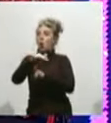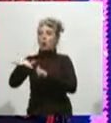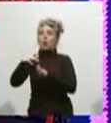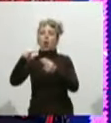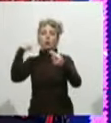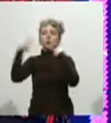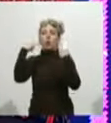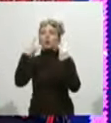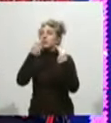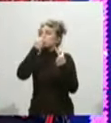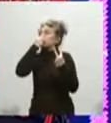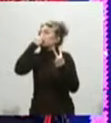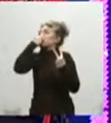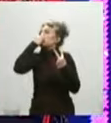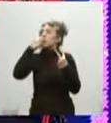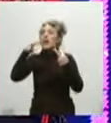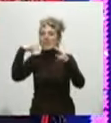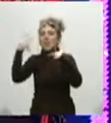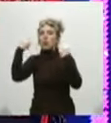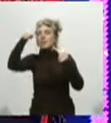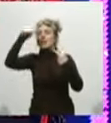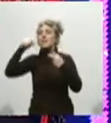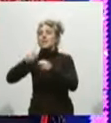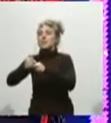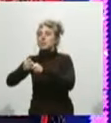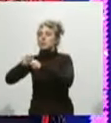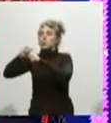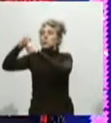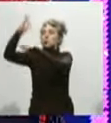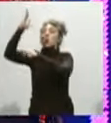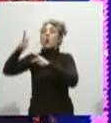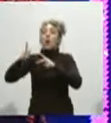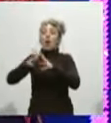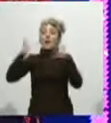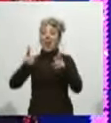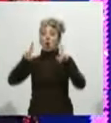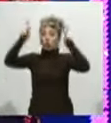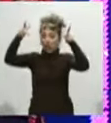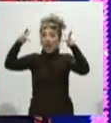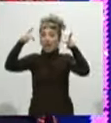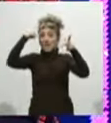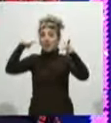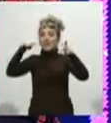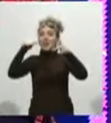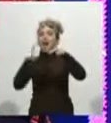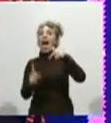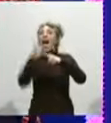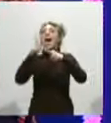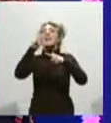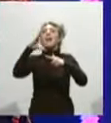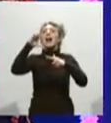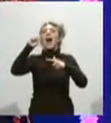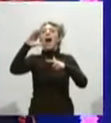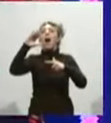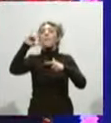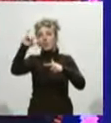en la planta... Bueno, ¿tú conoces el restaurante que está en la planta alta del Recife Gran Hotel? Bueno, yo conozco la habitación... Pues un poquito más arriba, en el Capiblá. Yo conozco